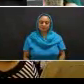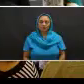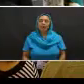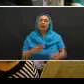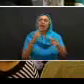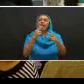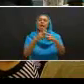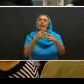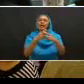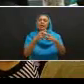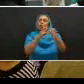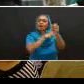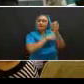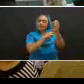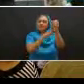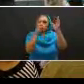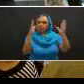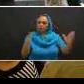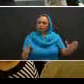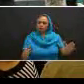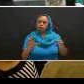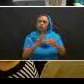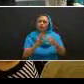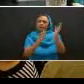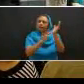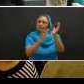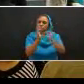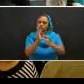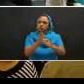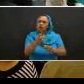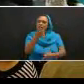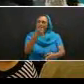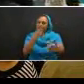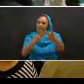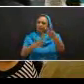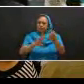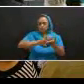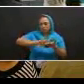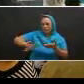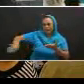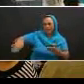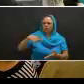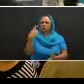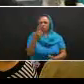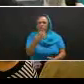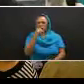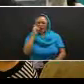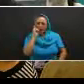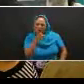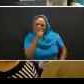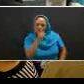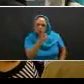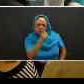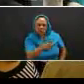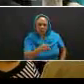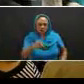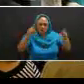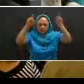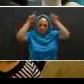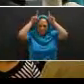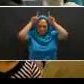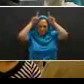En el nombre poderoso de Jesús, venimos quitando toda acusación del enemigo a tu